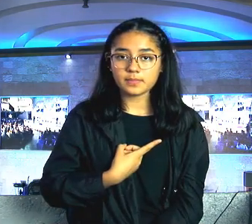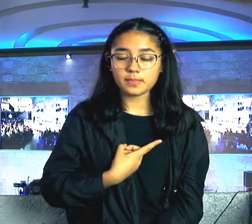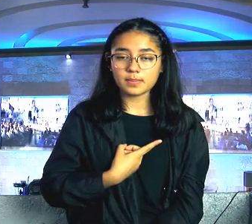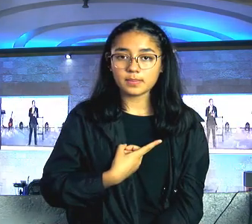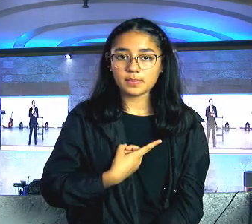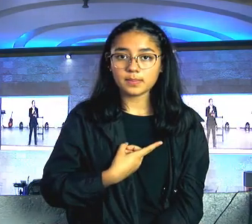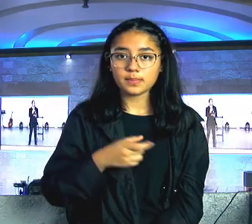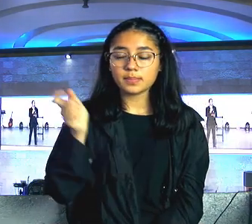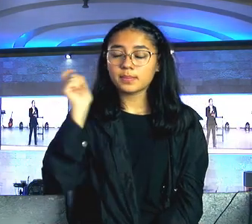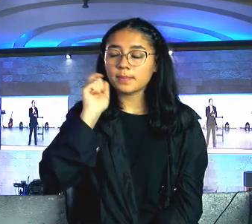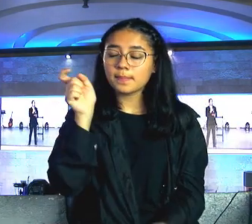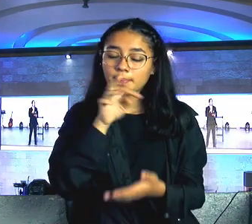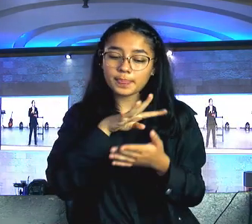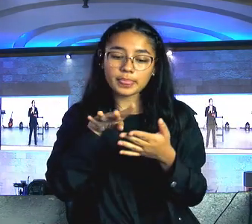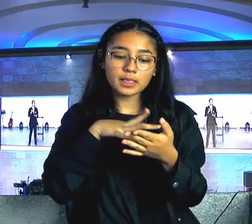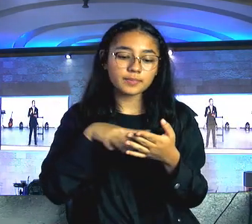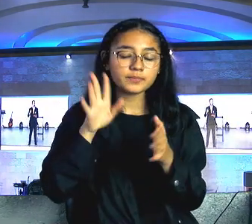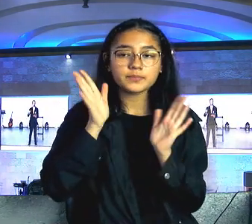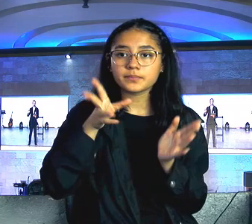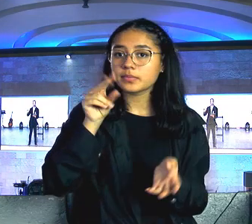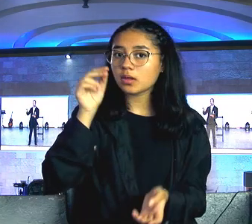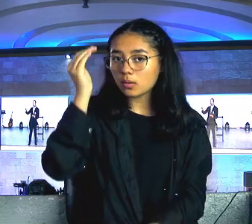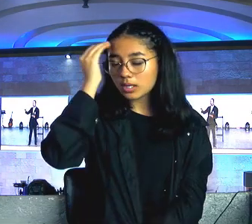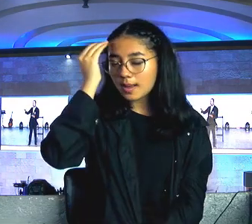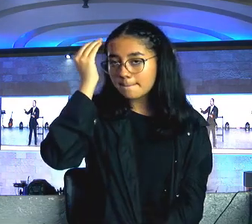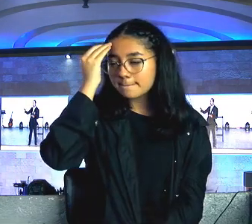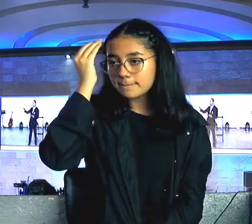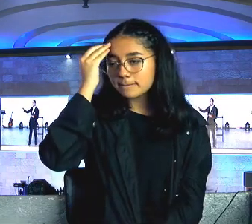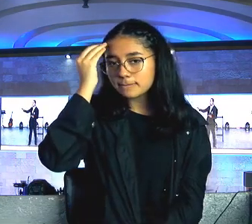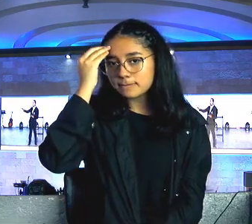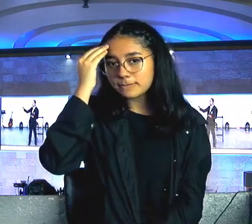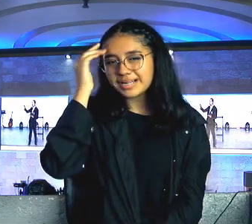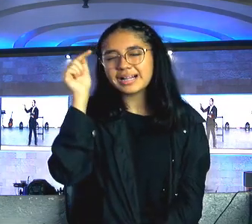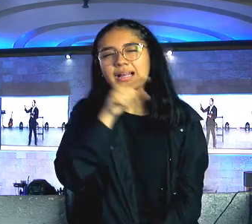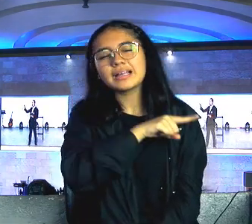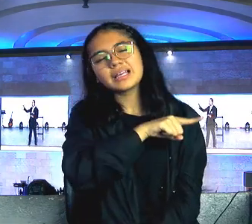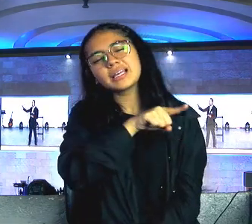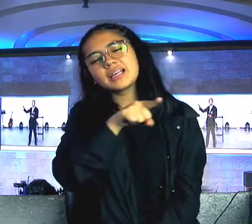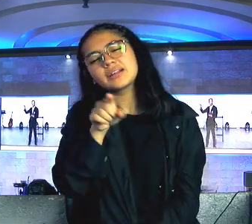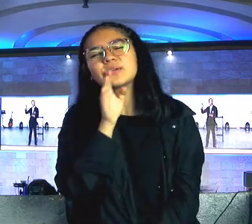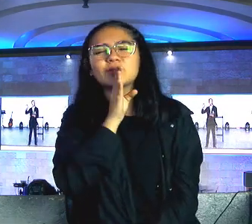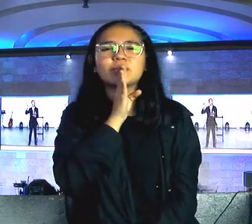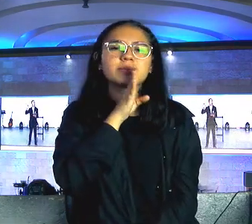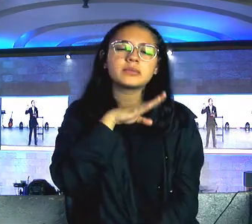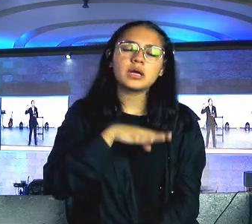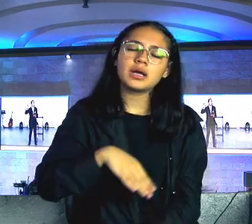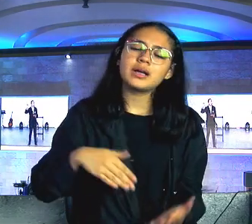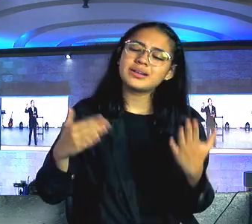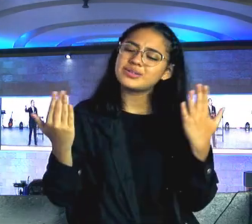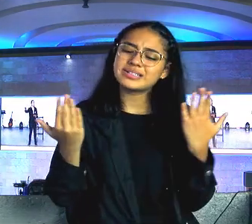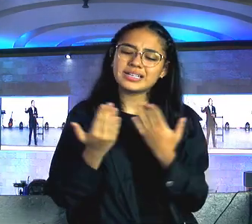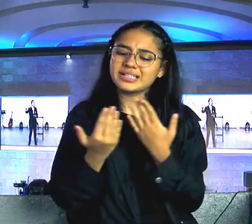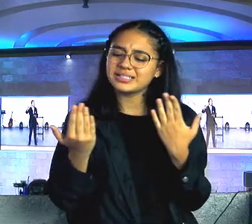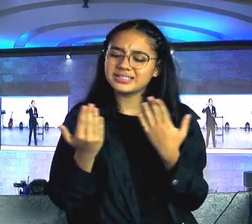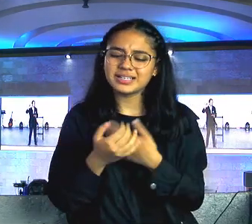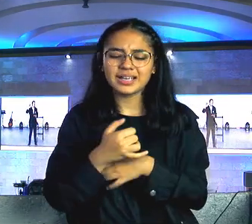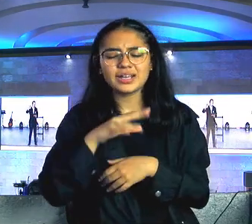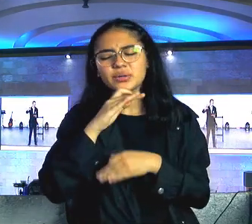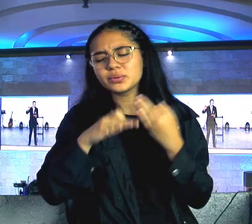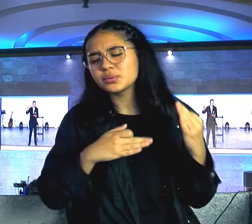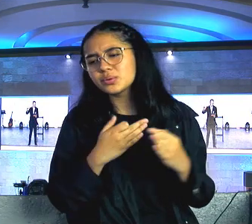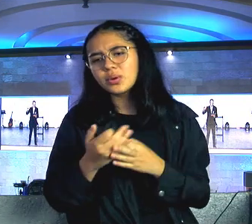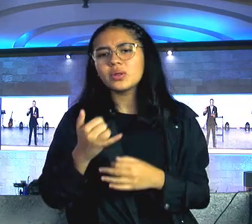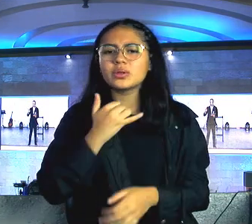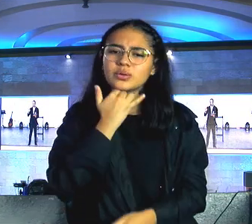Y cuando lees la Biblia, ya no vas a pensar en Absalón, en Joab, en Judas, en los errores que cometió